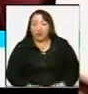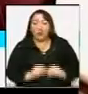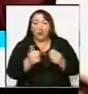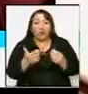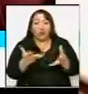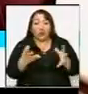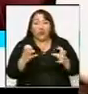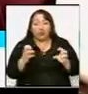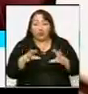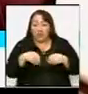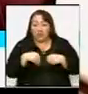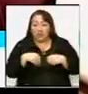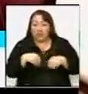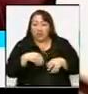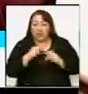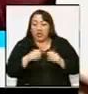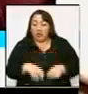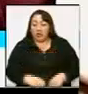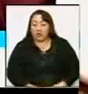la renuncia,